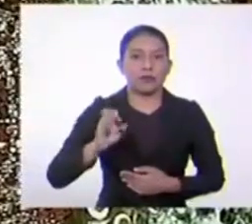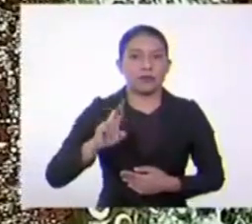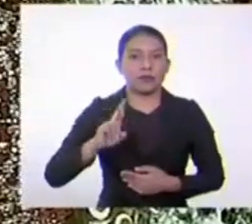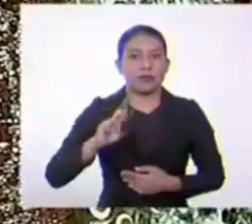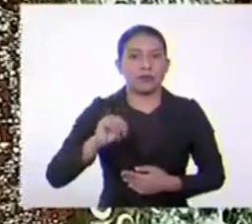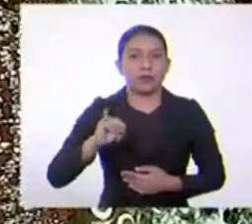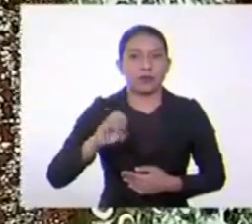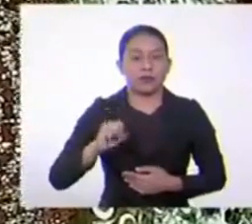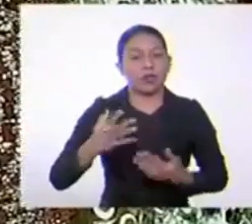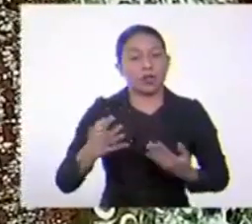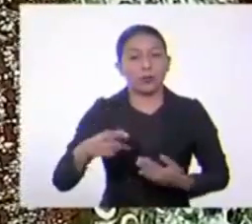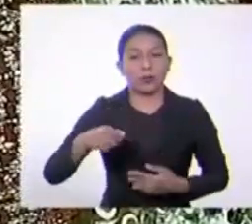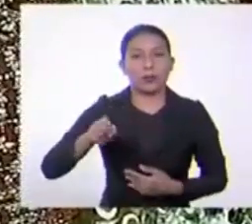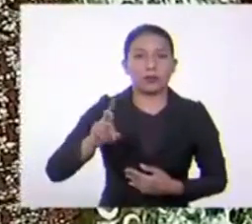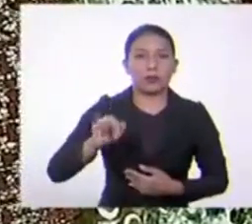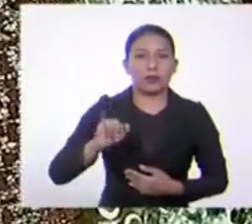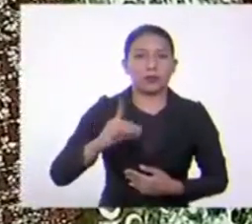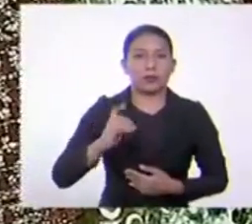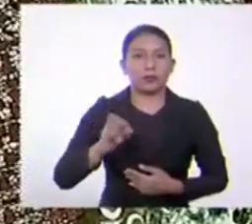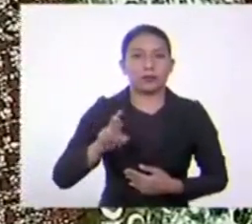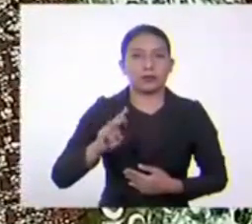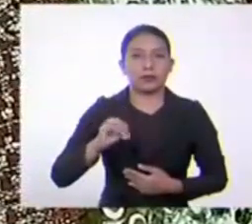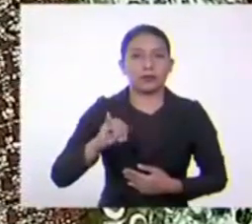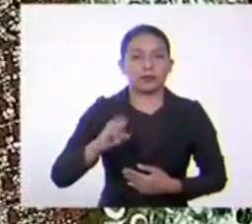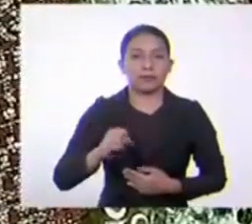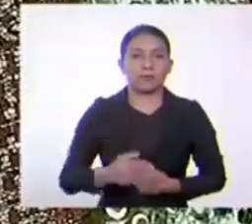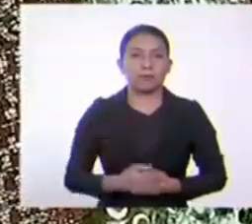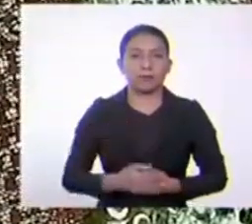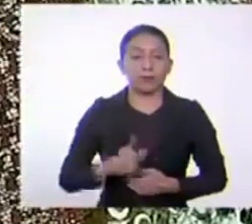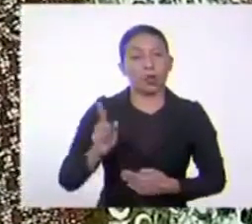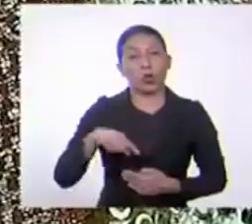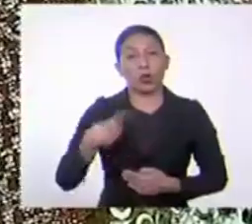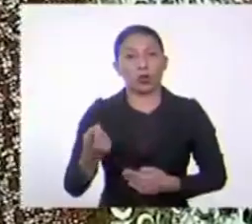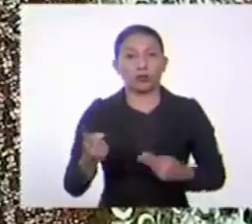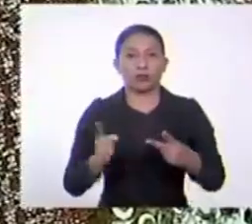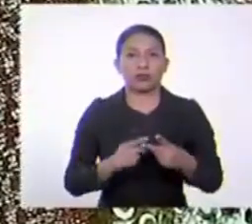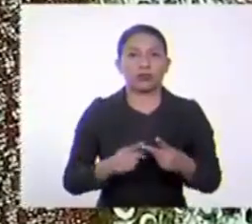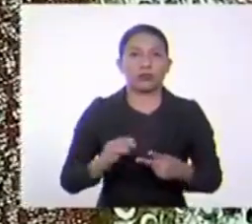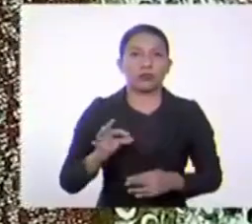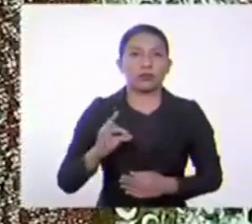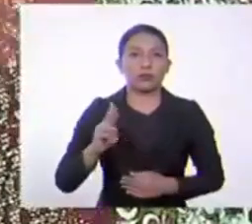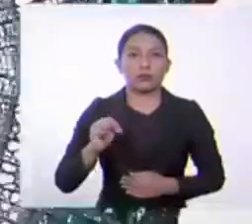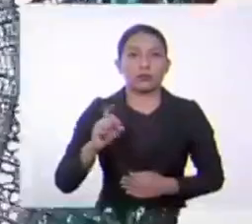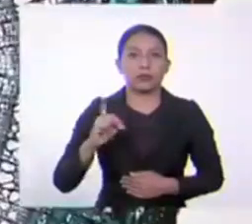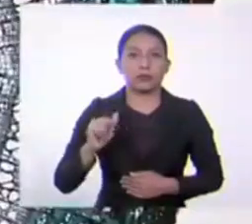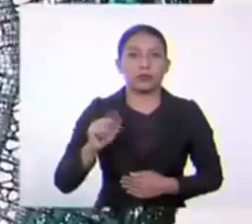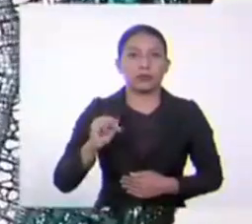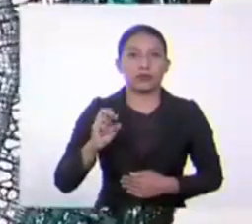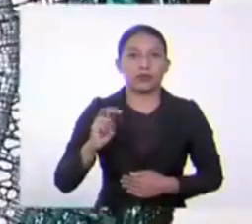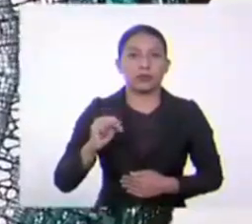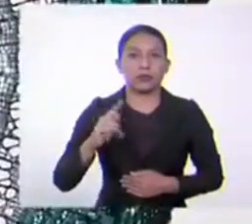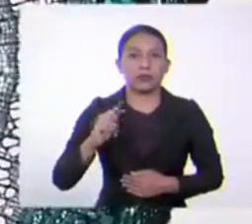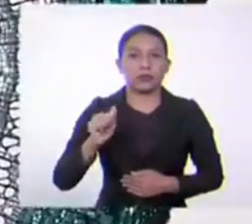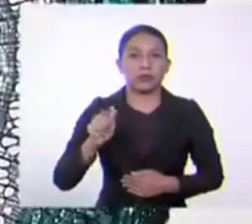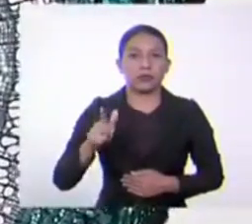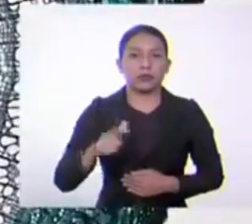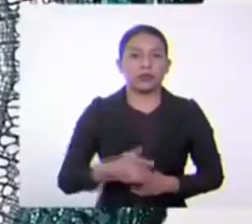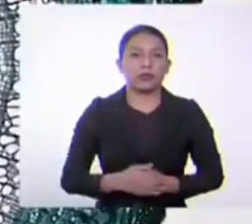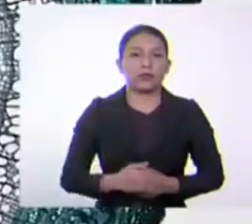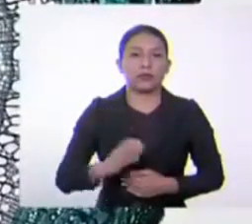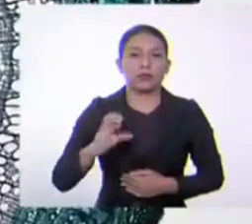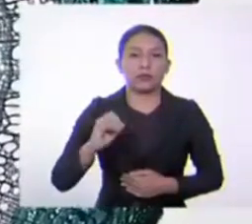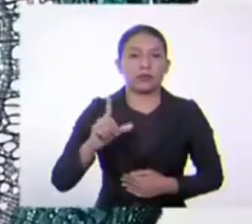la peridermis. Está el otro tipo de tejido, que es el fundamental o el estructural,